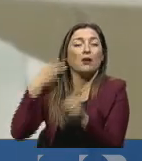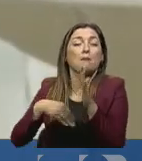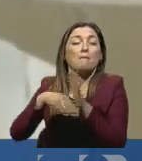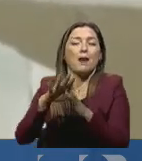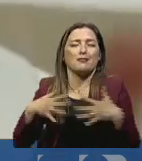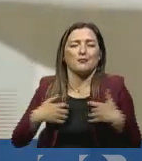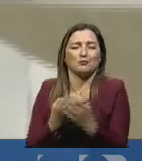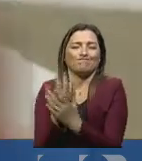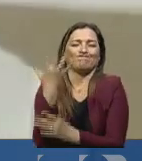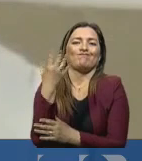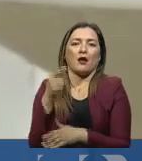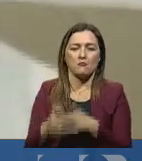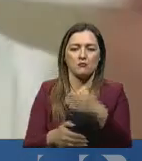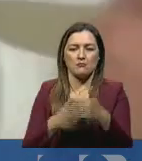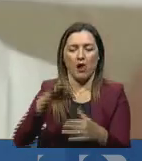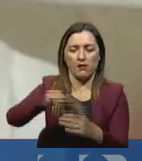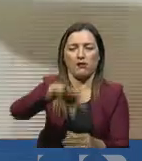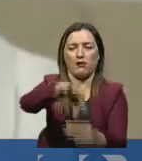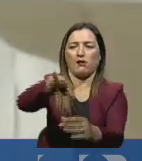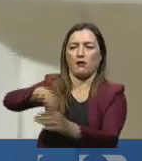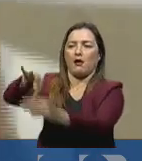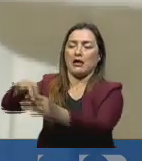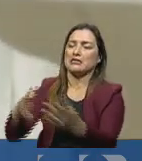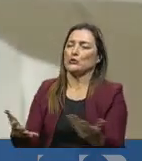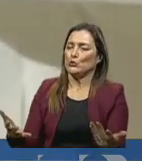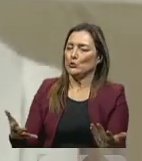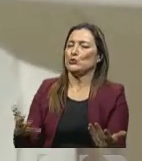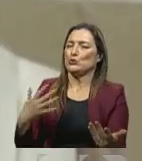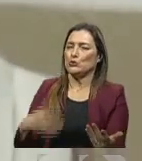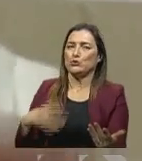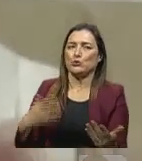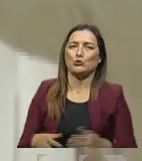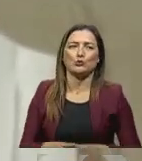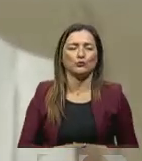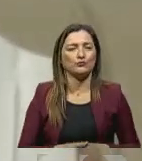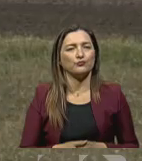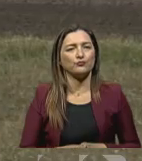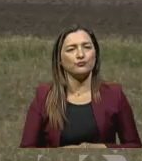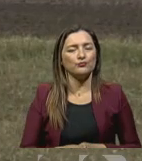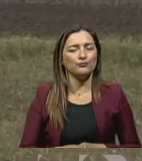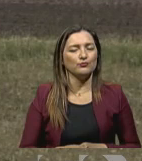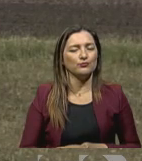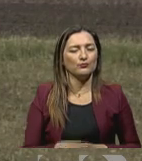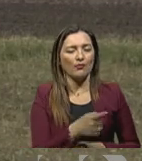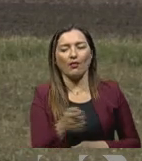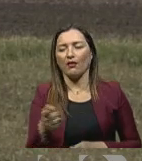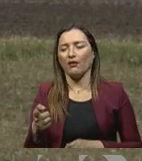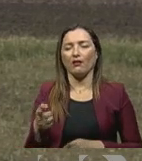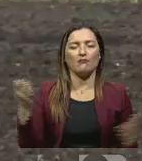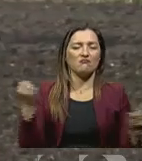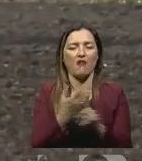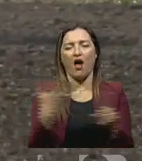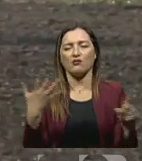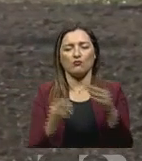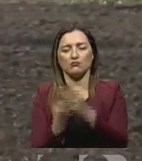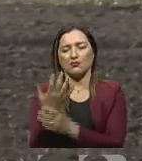fauna es donde se Avanza o crece el avance de la valga la redundancia la frontera agrícola todo esto ha afectado